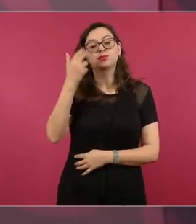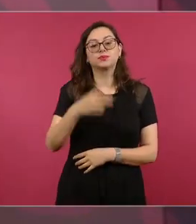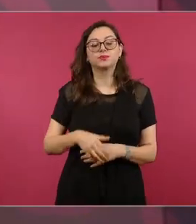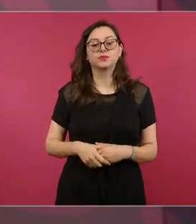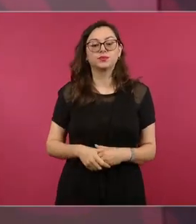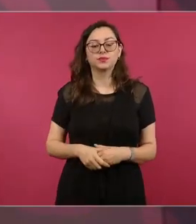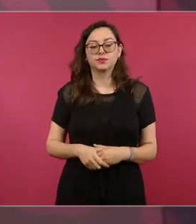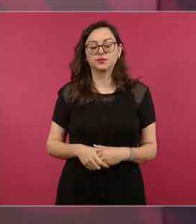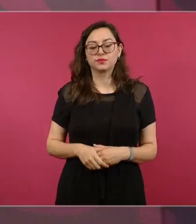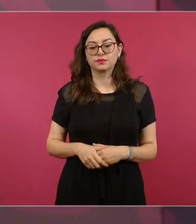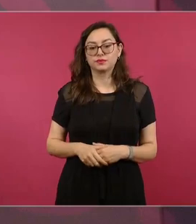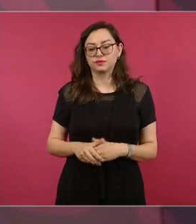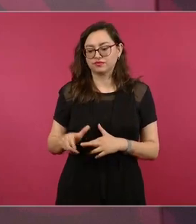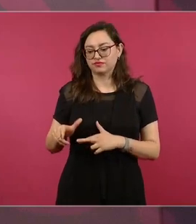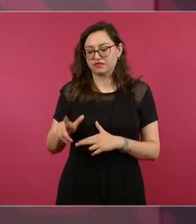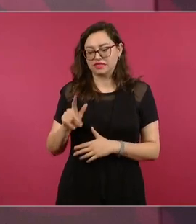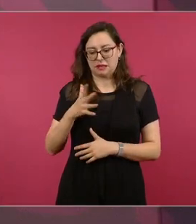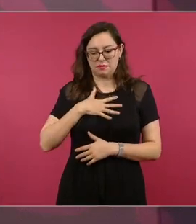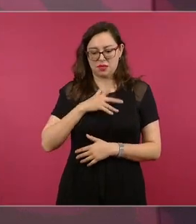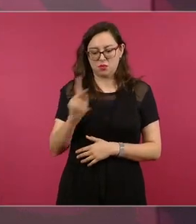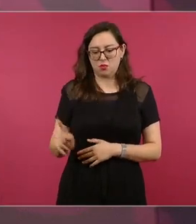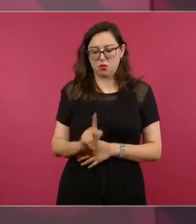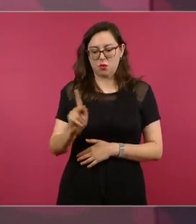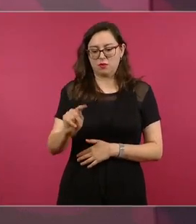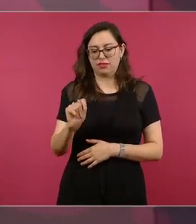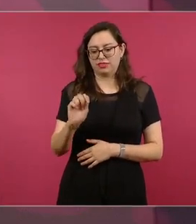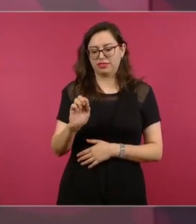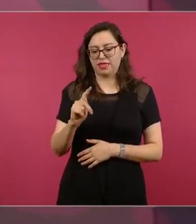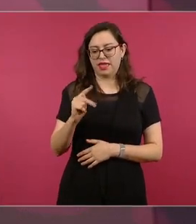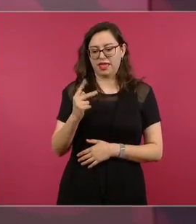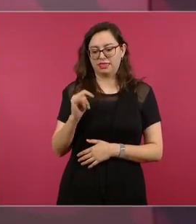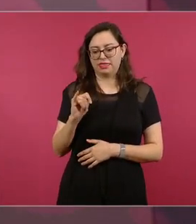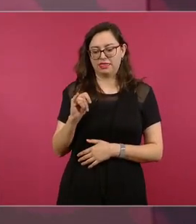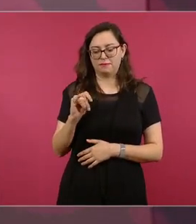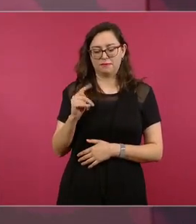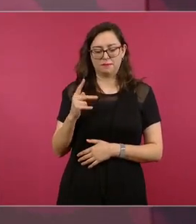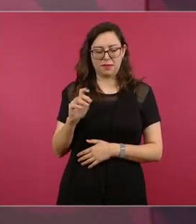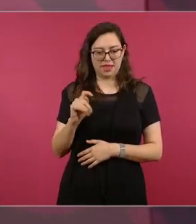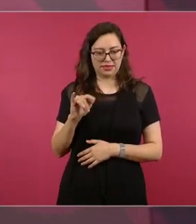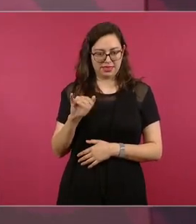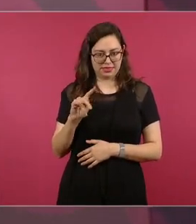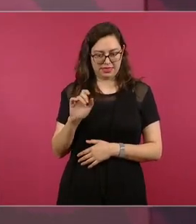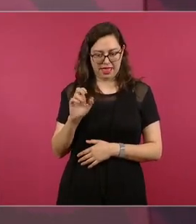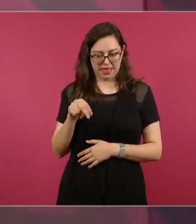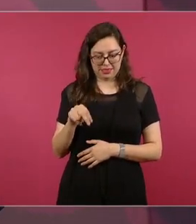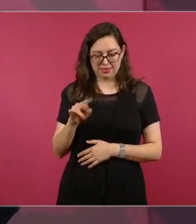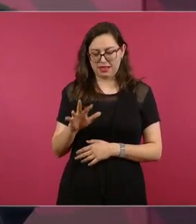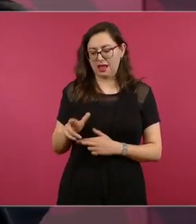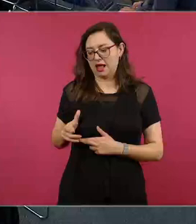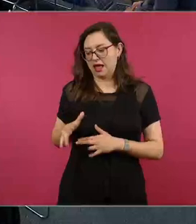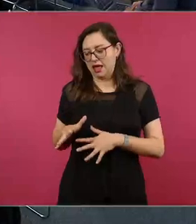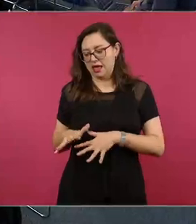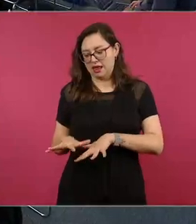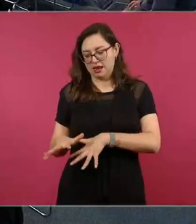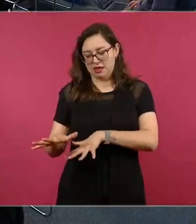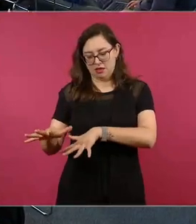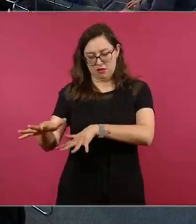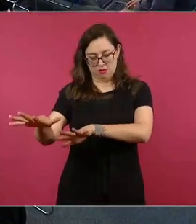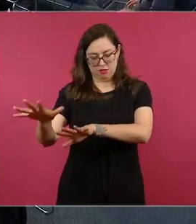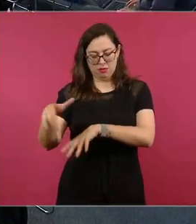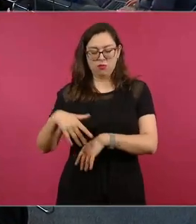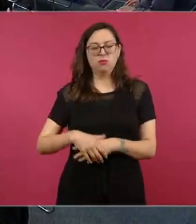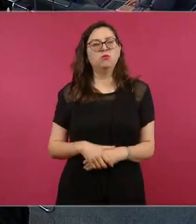Tepeyitán está a la orilla del río y la casa de nosotros a la orilla del río y en la madrugada